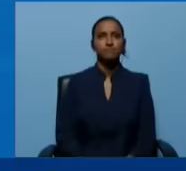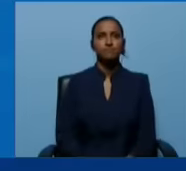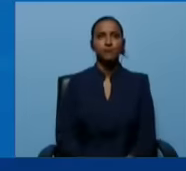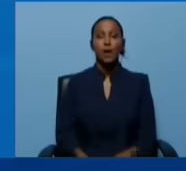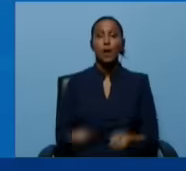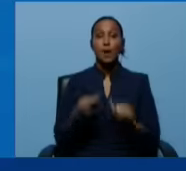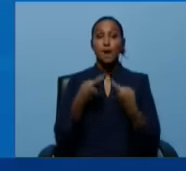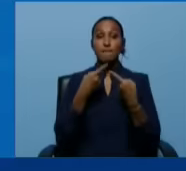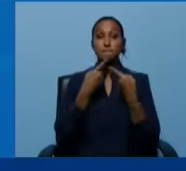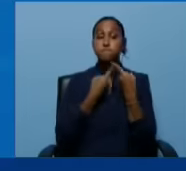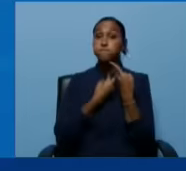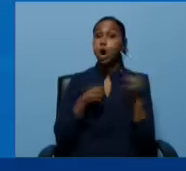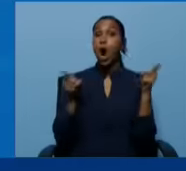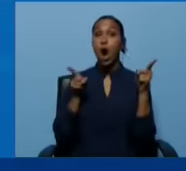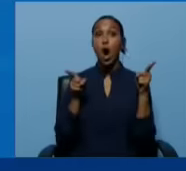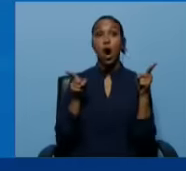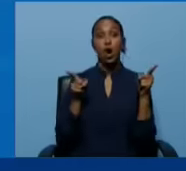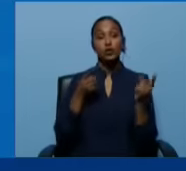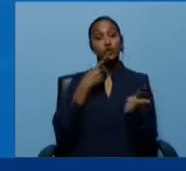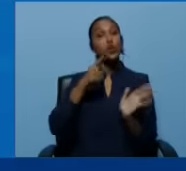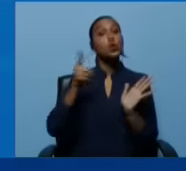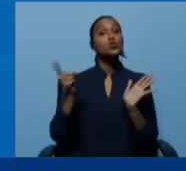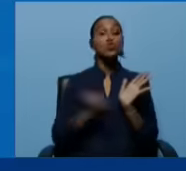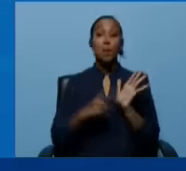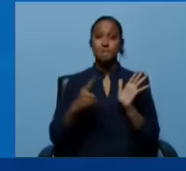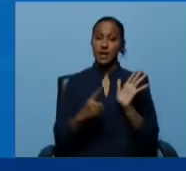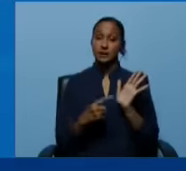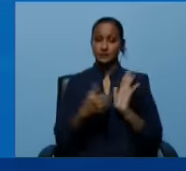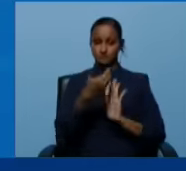Publíquese y cúmplase.